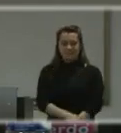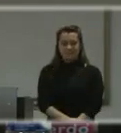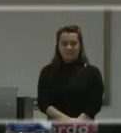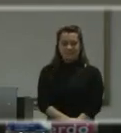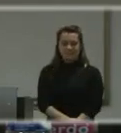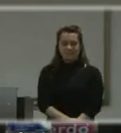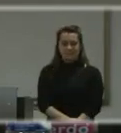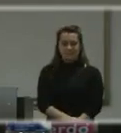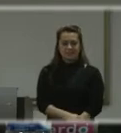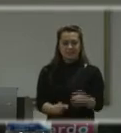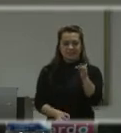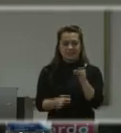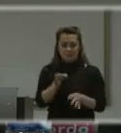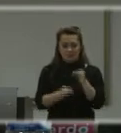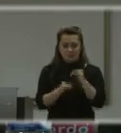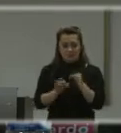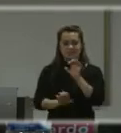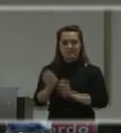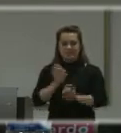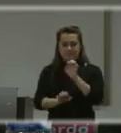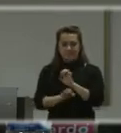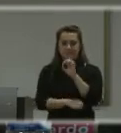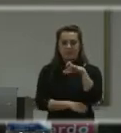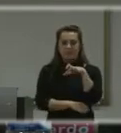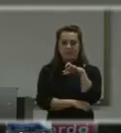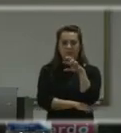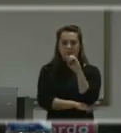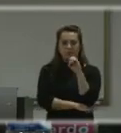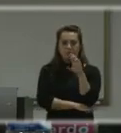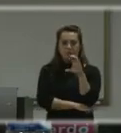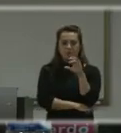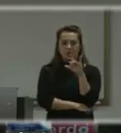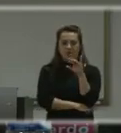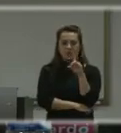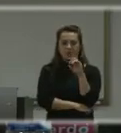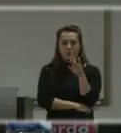a jueces, defensores y procuradores de familia,